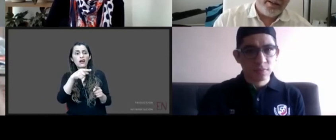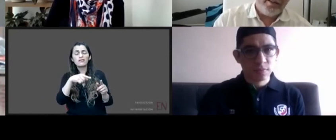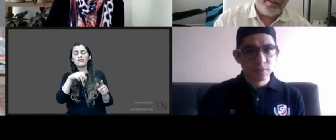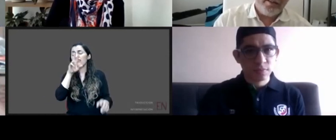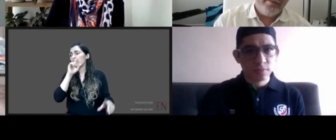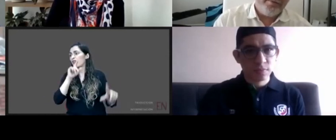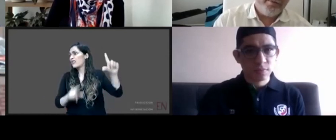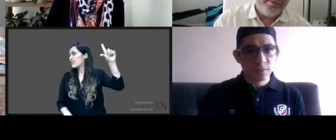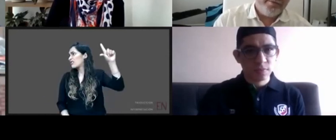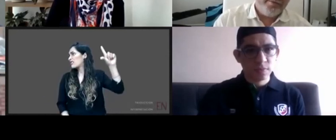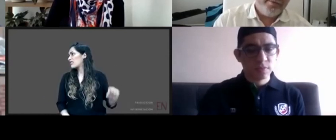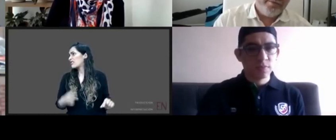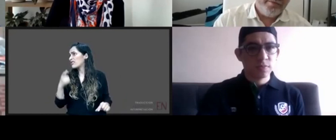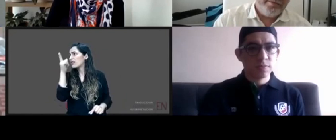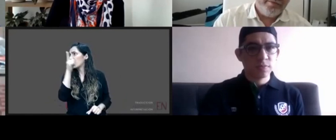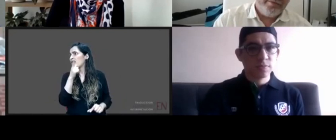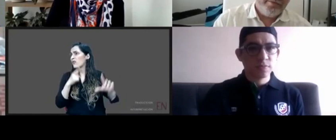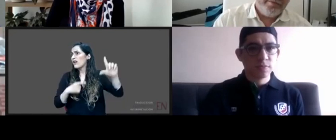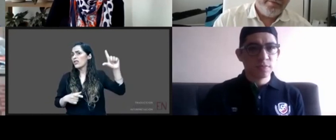las niñas.